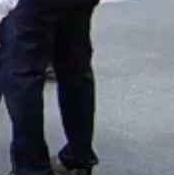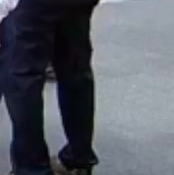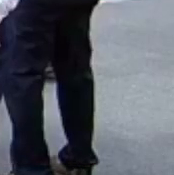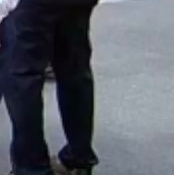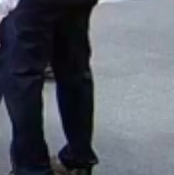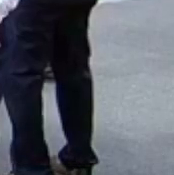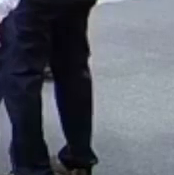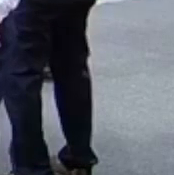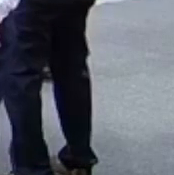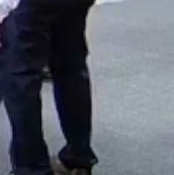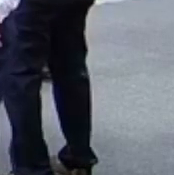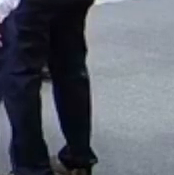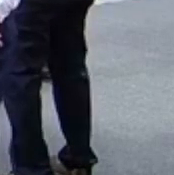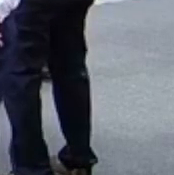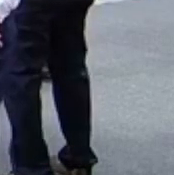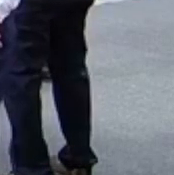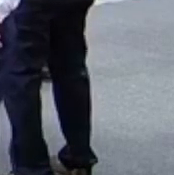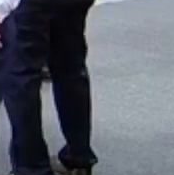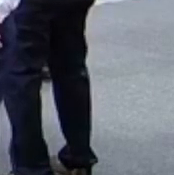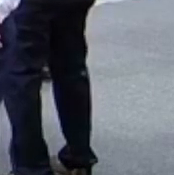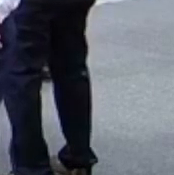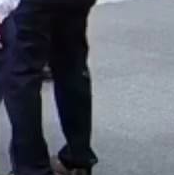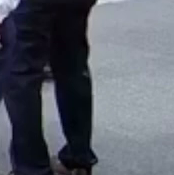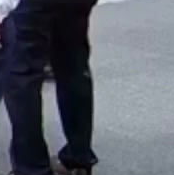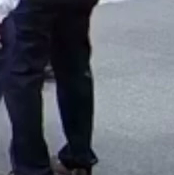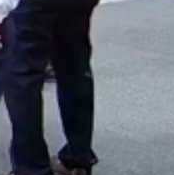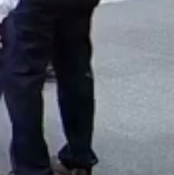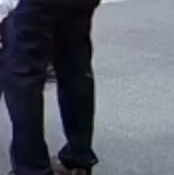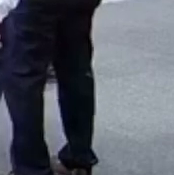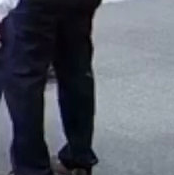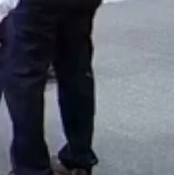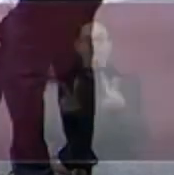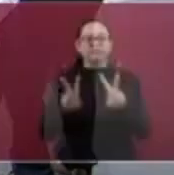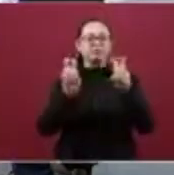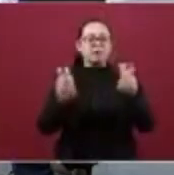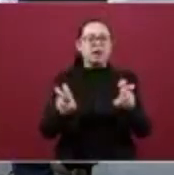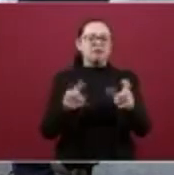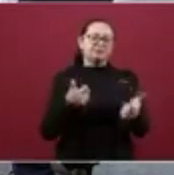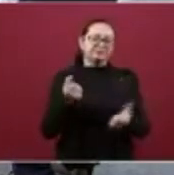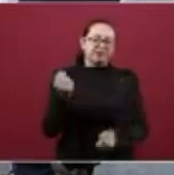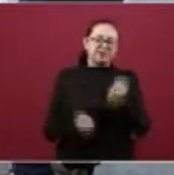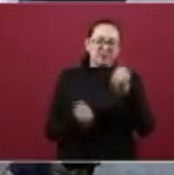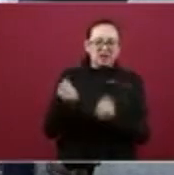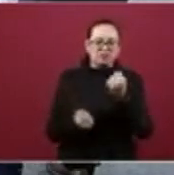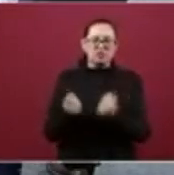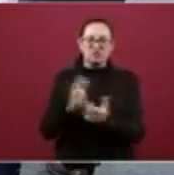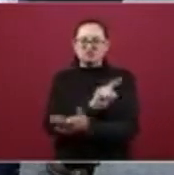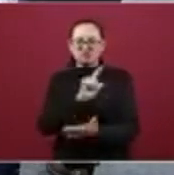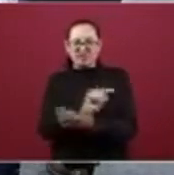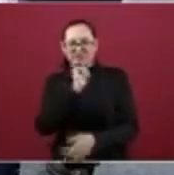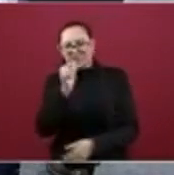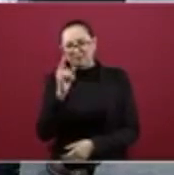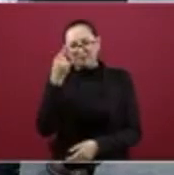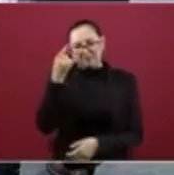Lo segundo, ¿no? Autos chocolate. Sí, lo mismo. Sí,